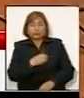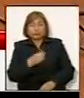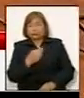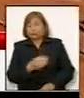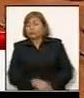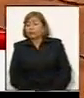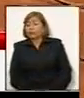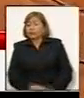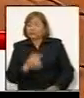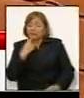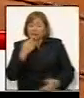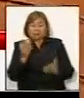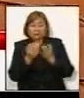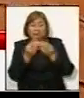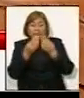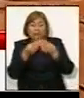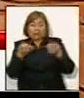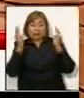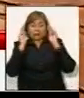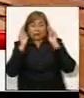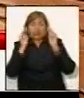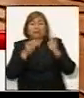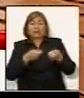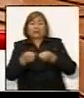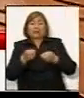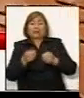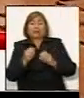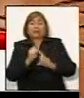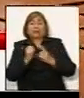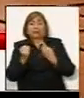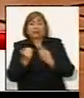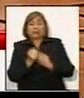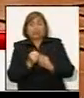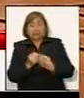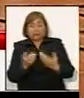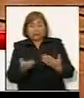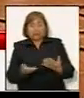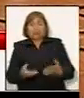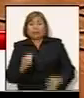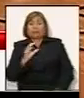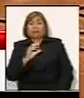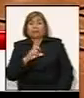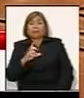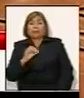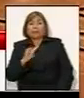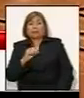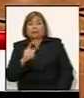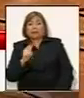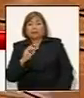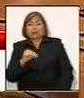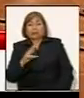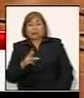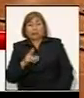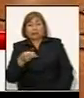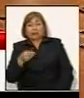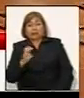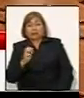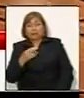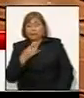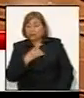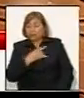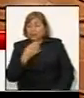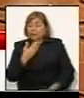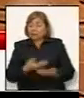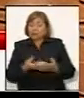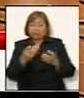estudios de maestría de gerencia programas y proyectos sociales de la universidad cayetano heredia tengo el